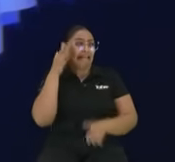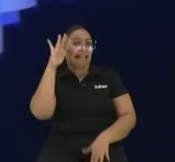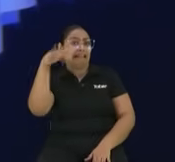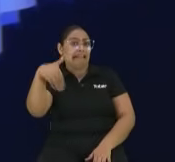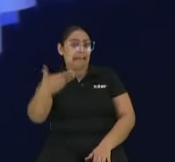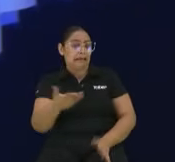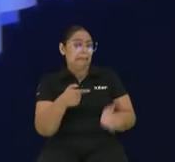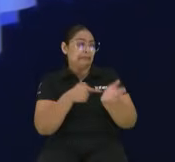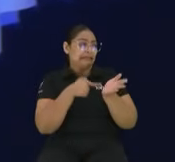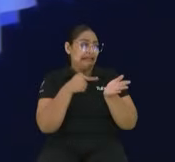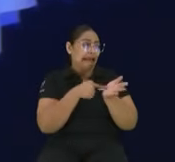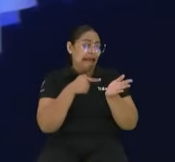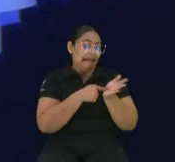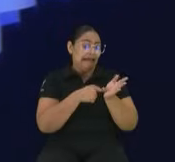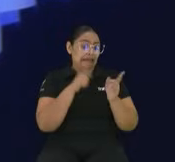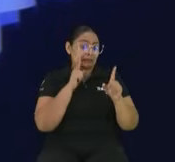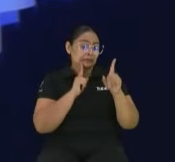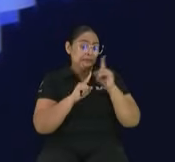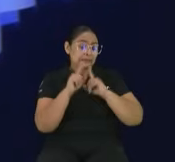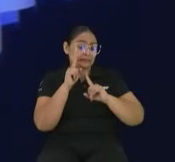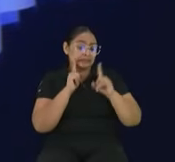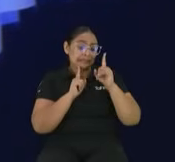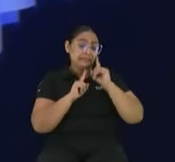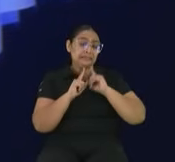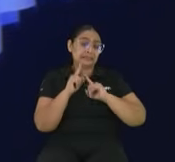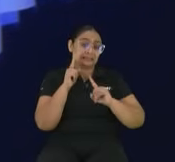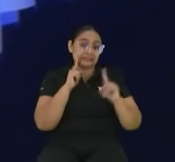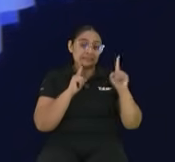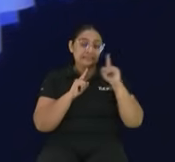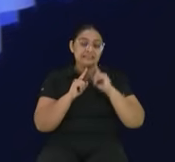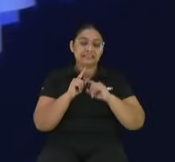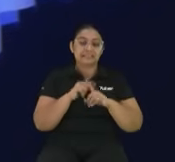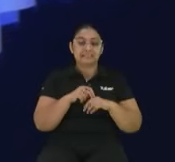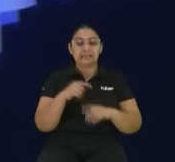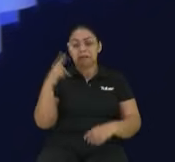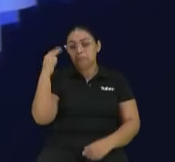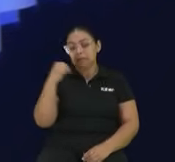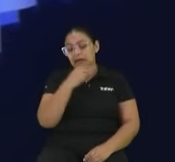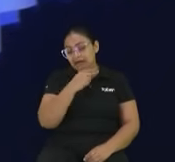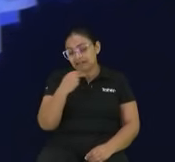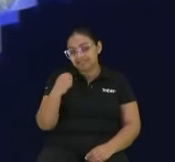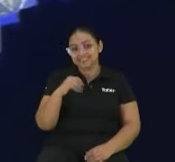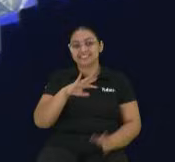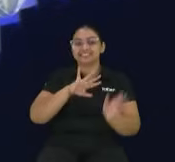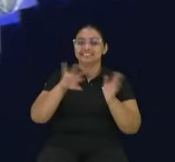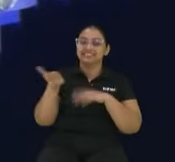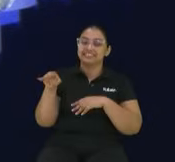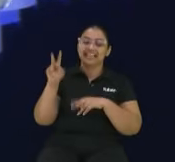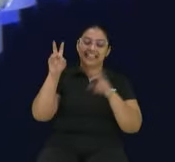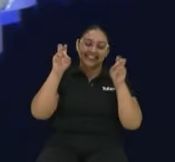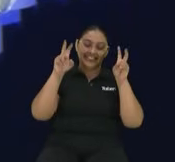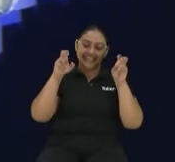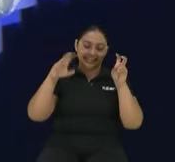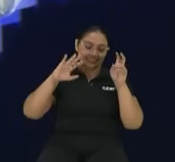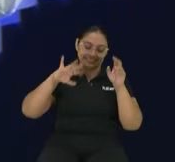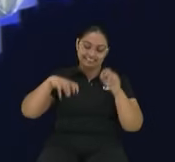el otro y usted cuando lo ve pobres brutos Pero bueno ese es otro tema del